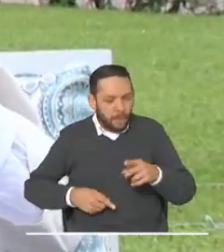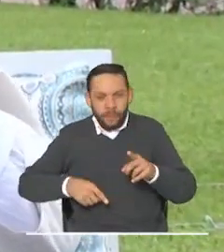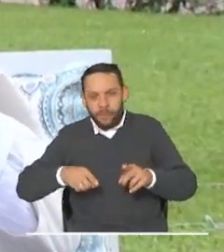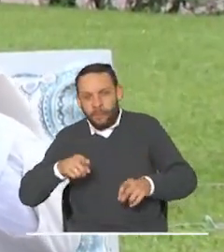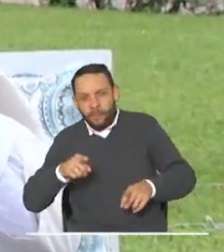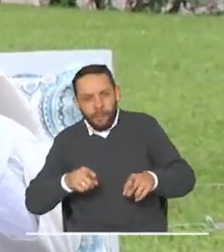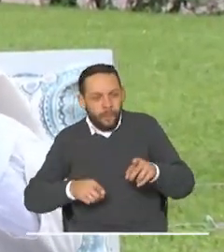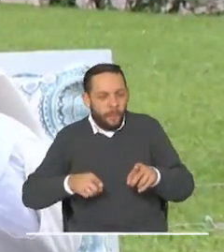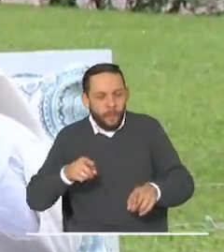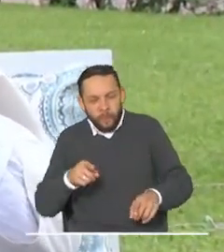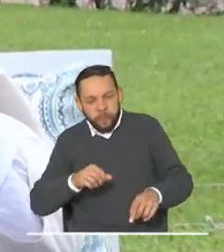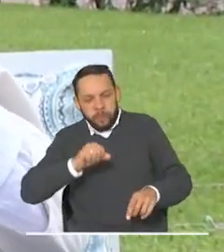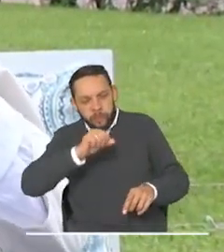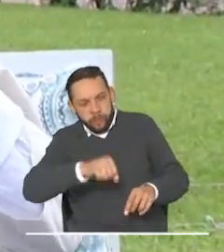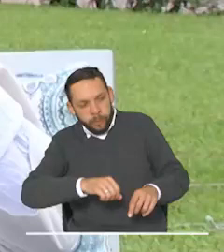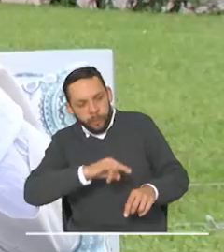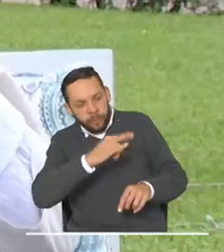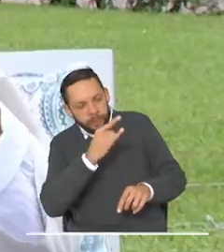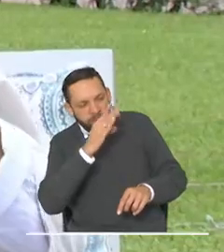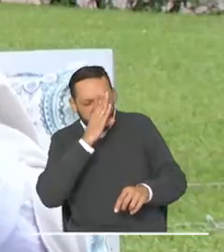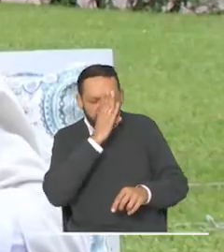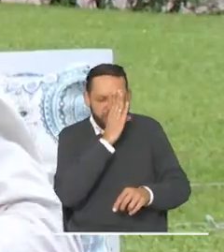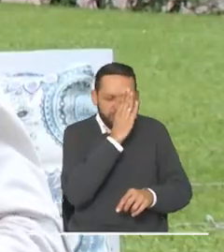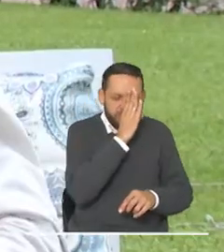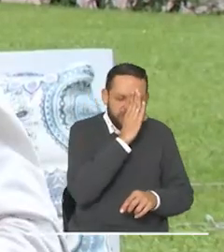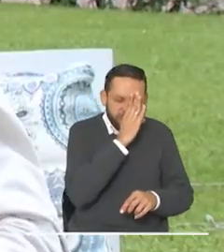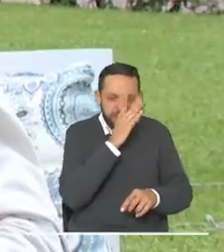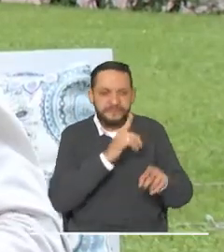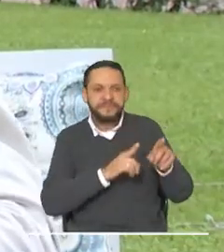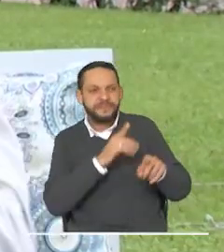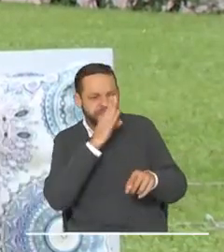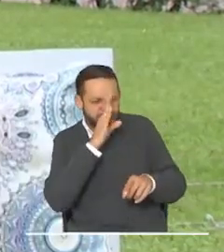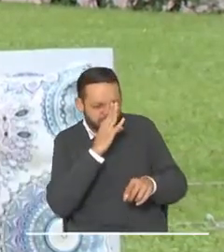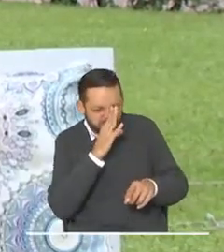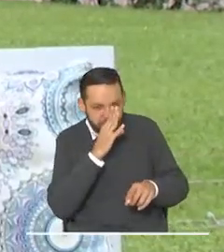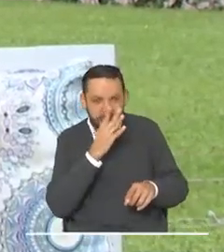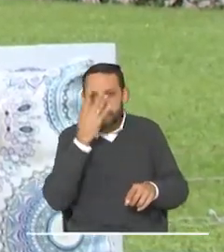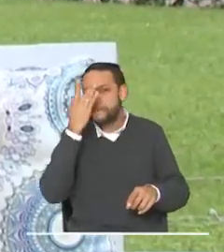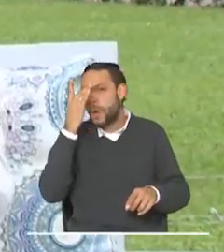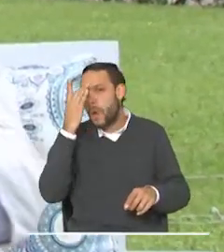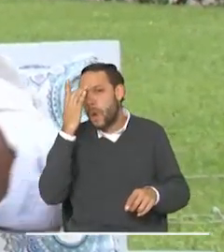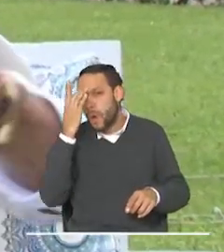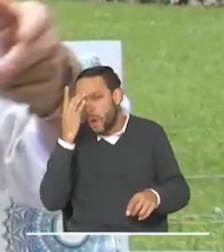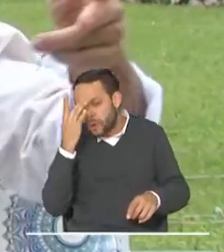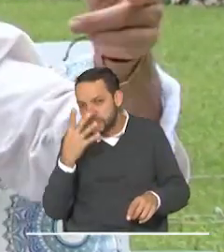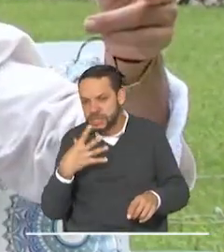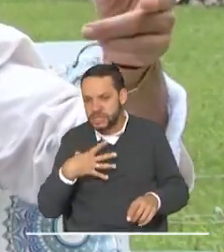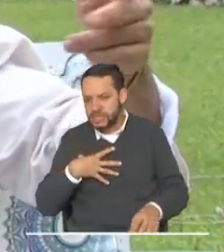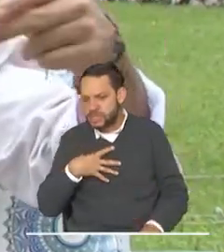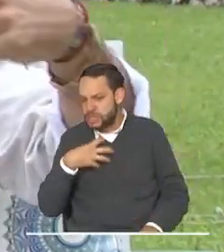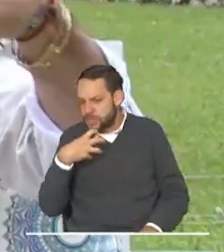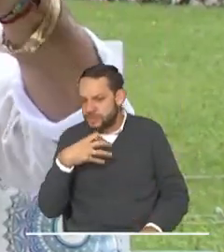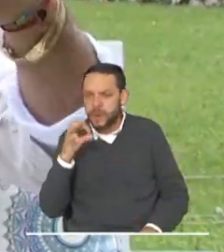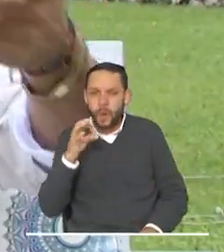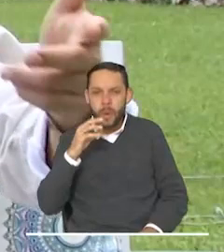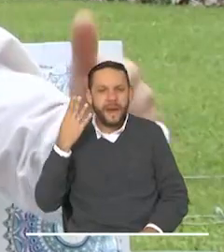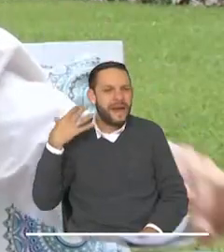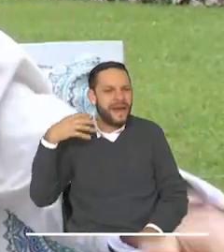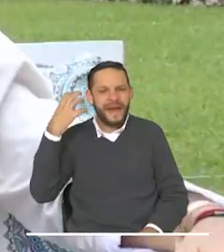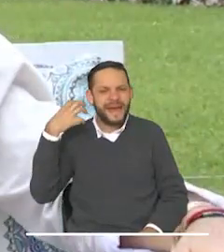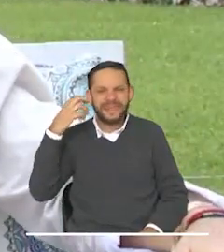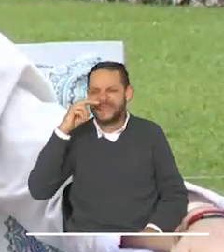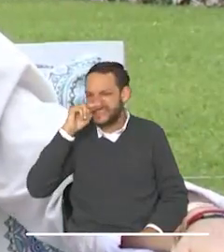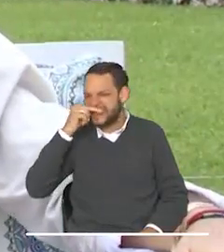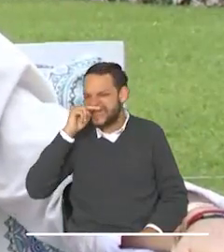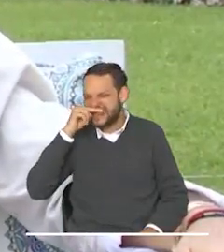pueden estar viviendo porque muchas de esas reacciones que ha pasado desde esa niñez Y por qué